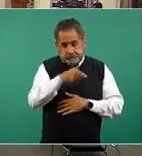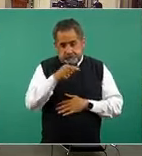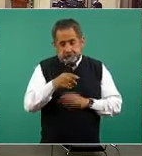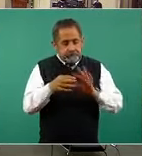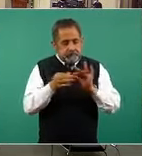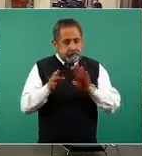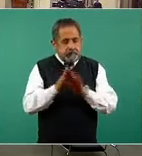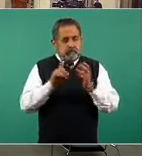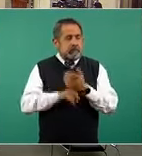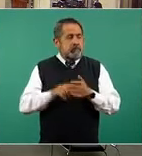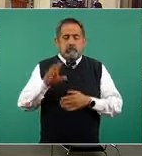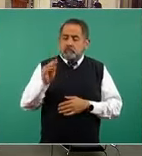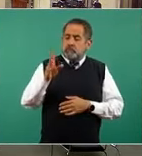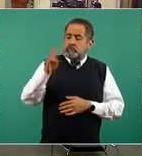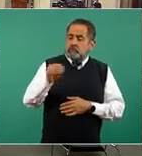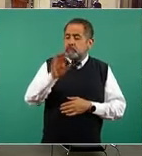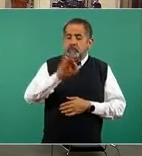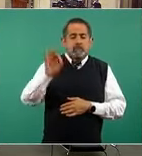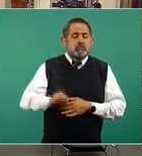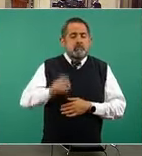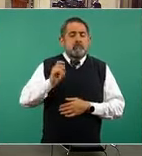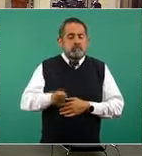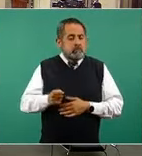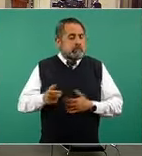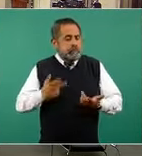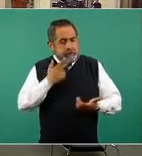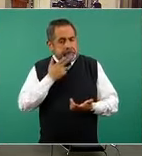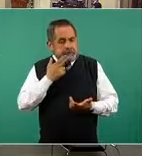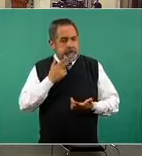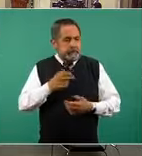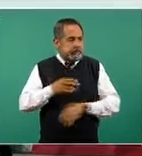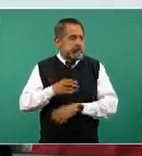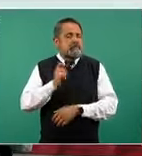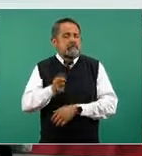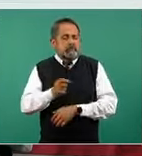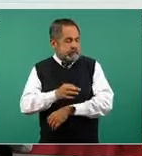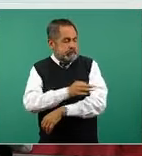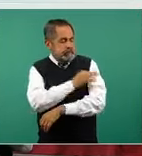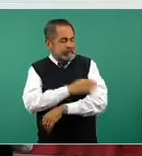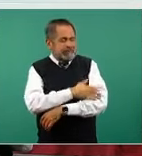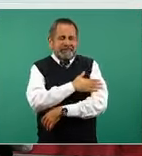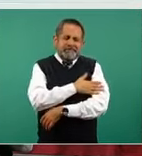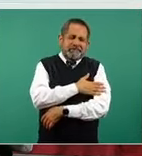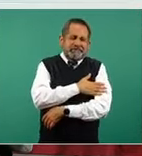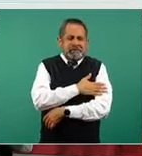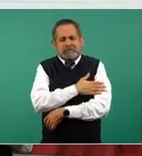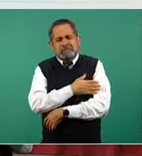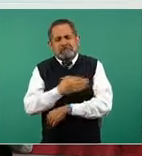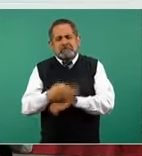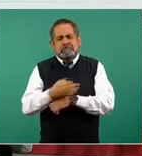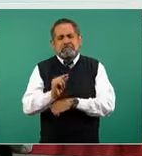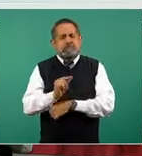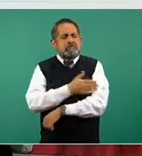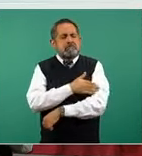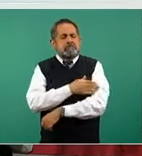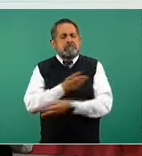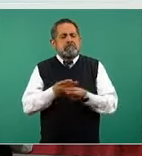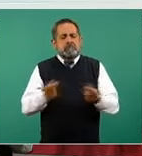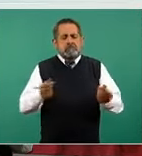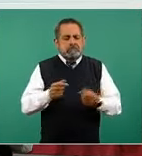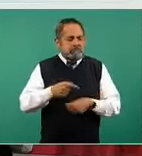decíamos, más del 99% son reacciones locales, manifestaciones temporales que solucionan en